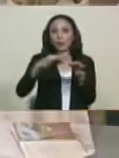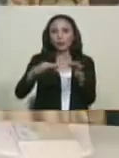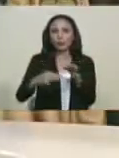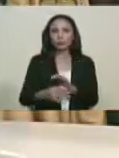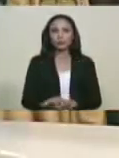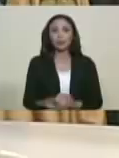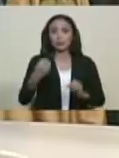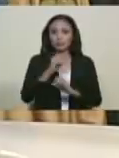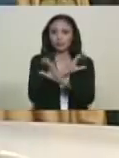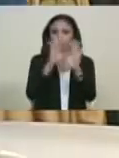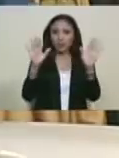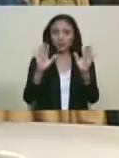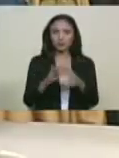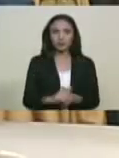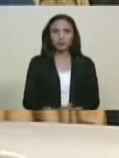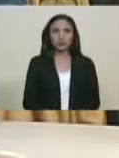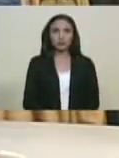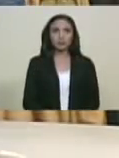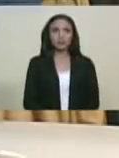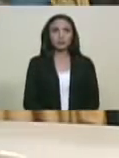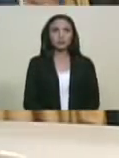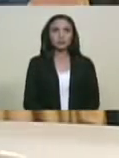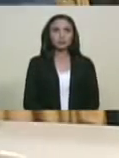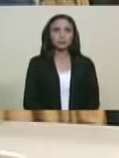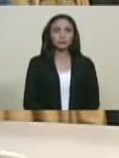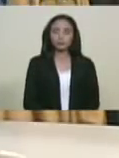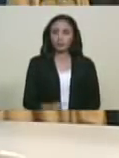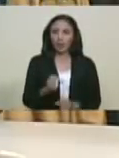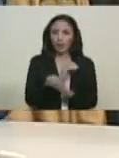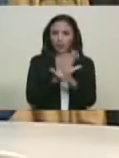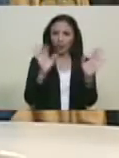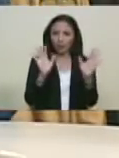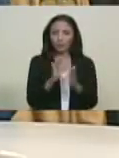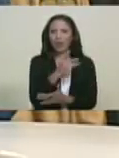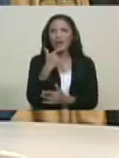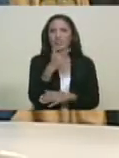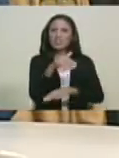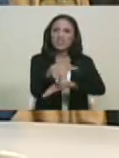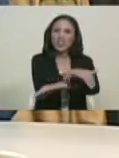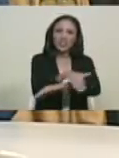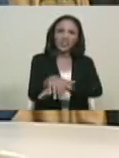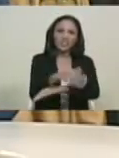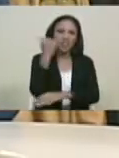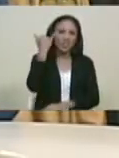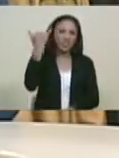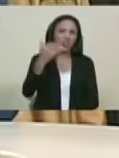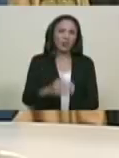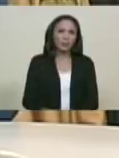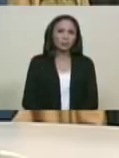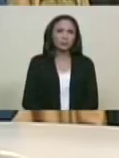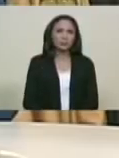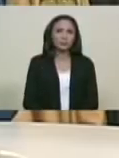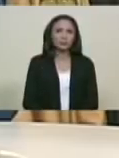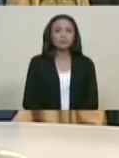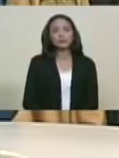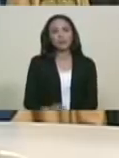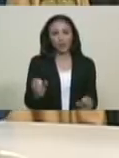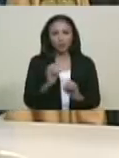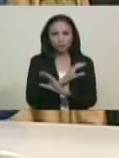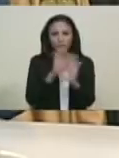está claro los que dicen por ahí en las calles así o más